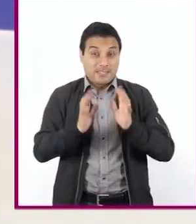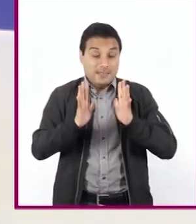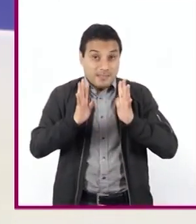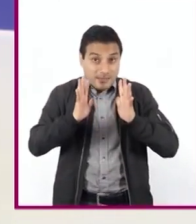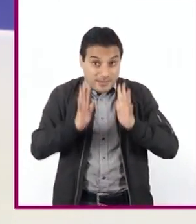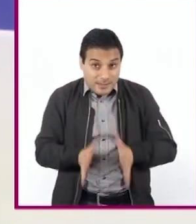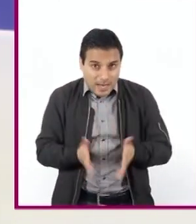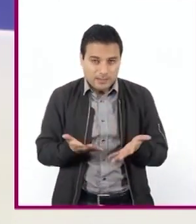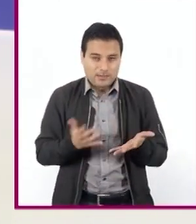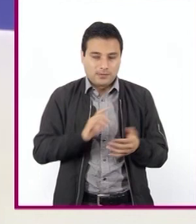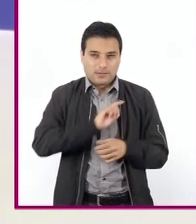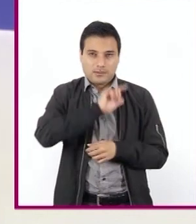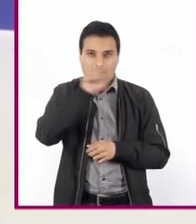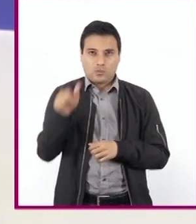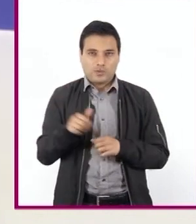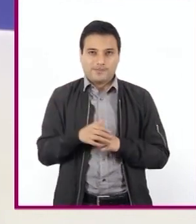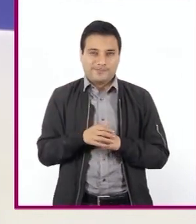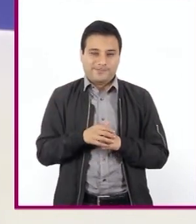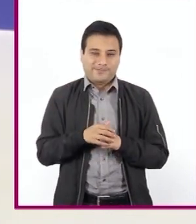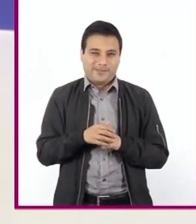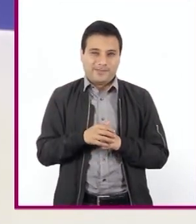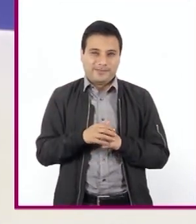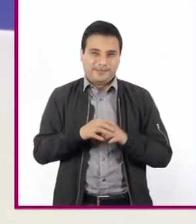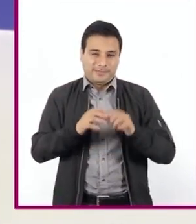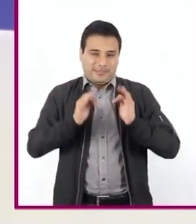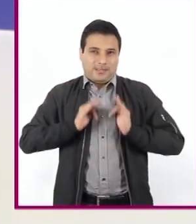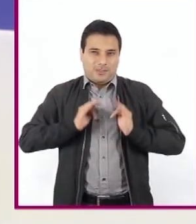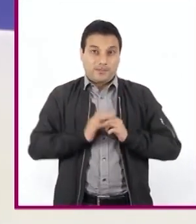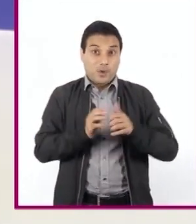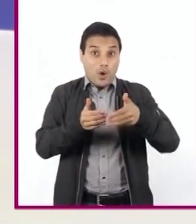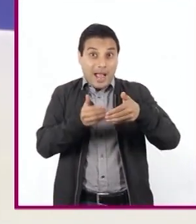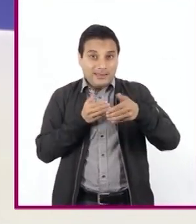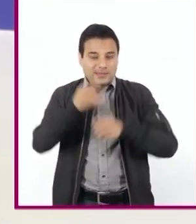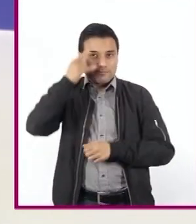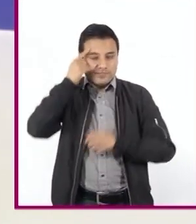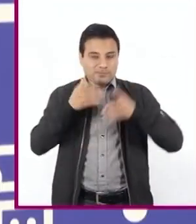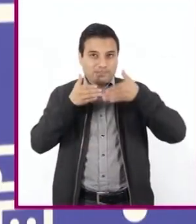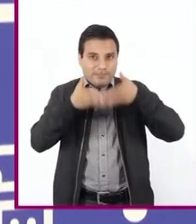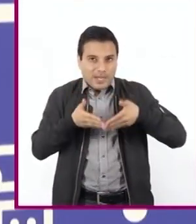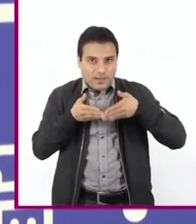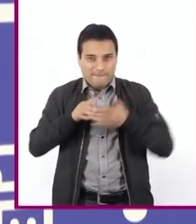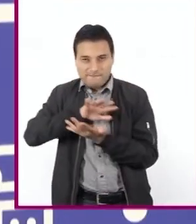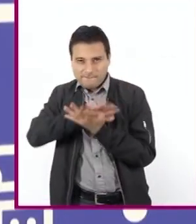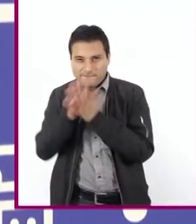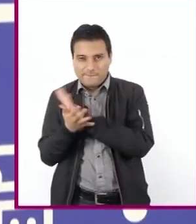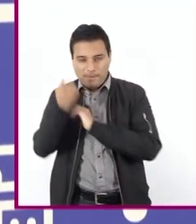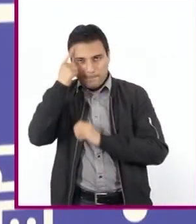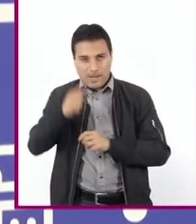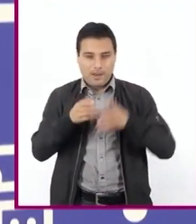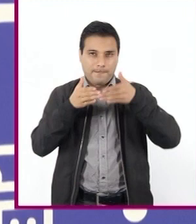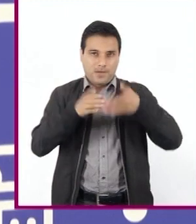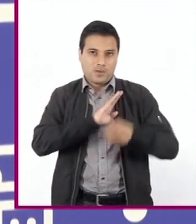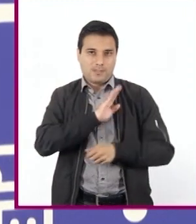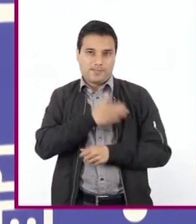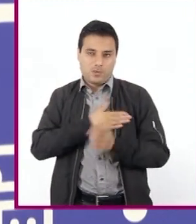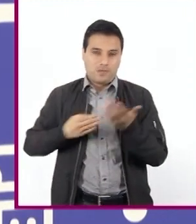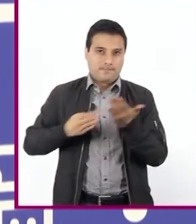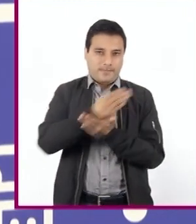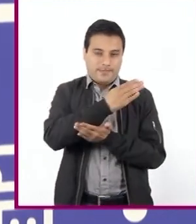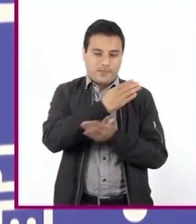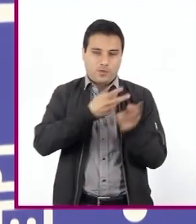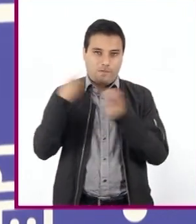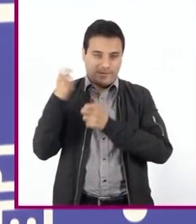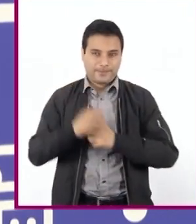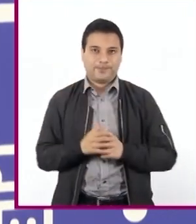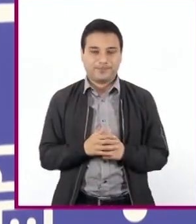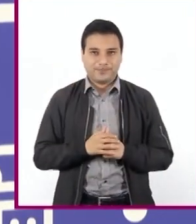financiamiento a los corsarios que asaltaban los barcos españoles. Con la información de la sesión de hoy pueden ampliar